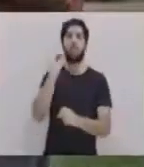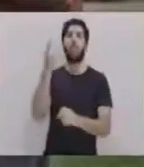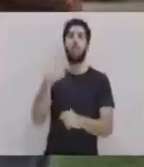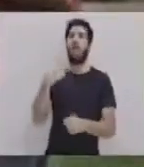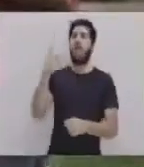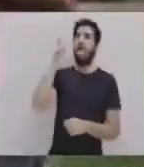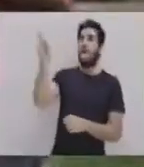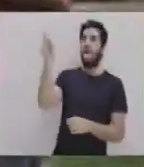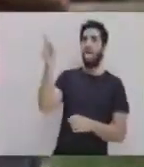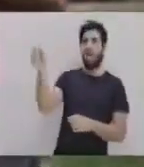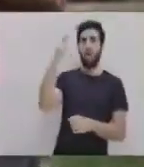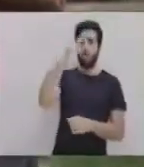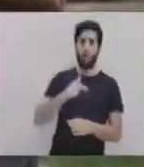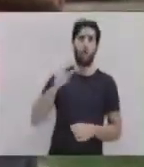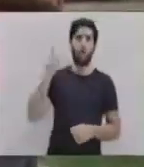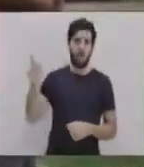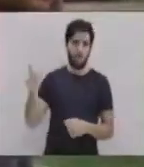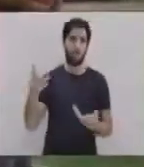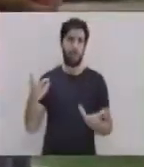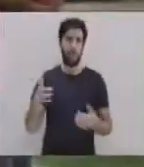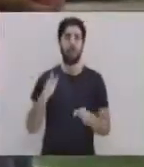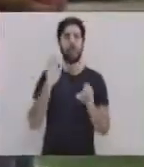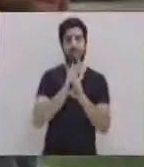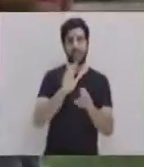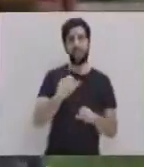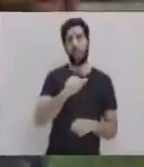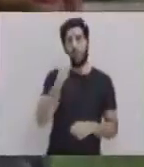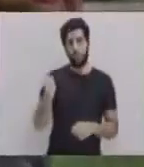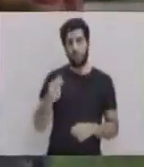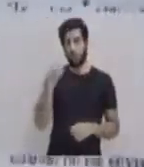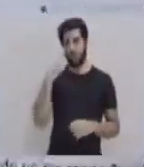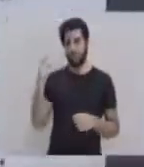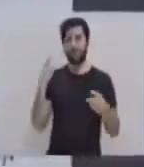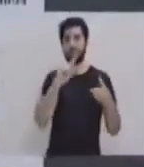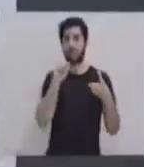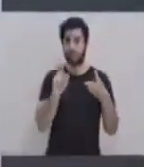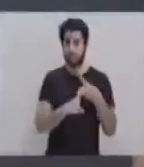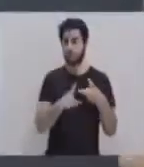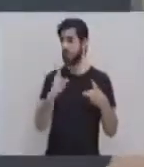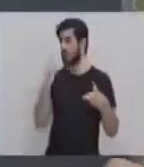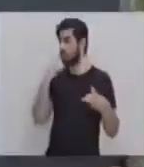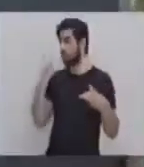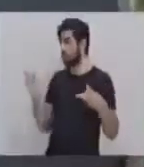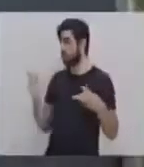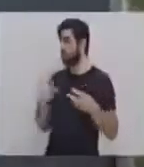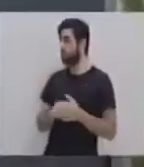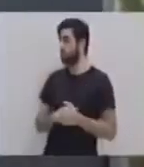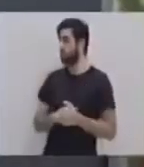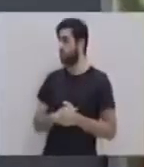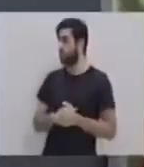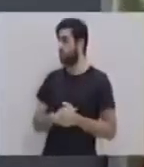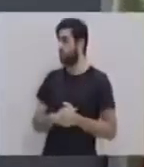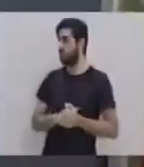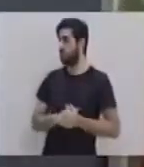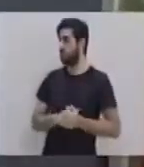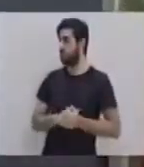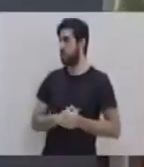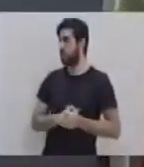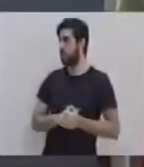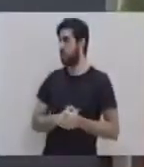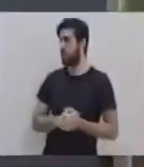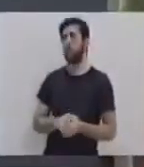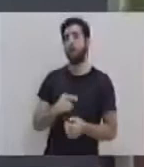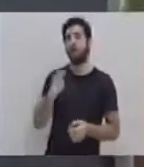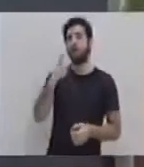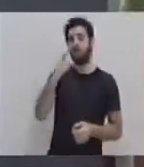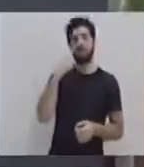está culpando a la demás gente y se hace la víctima. Ejemplo número 2. Noté que en los últimos 3 viajes no trajiste tus papeles